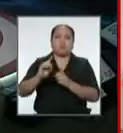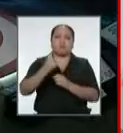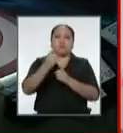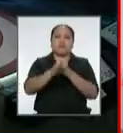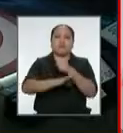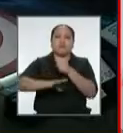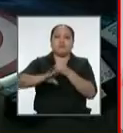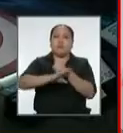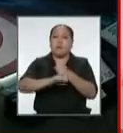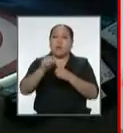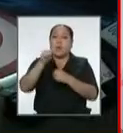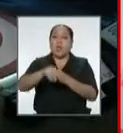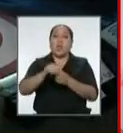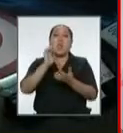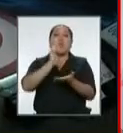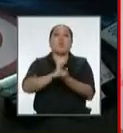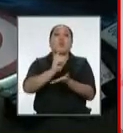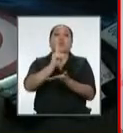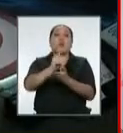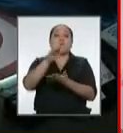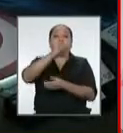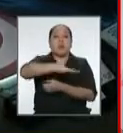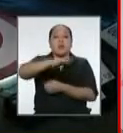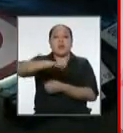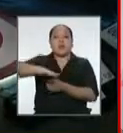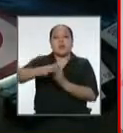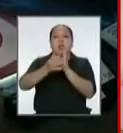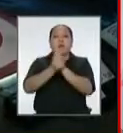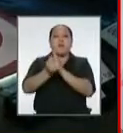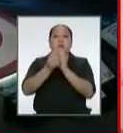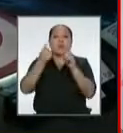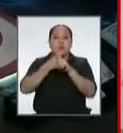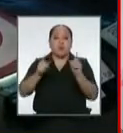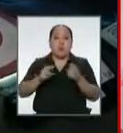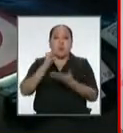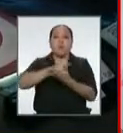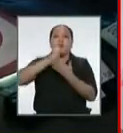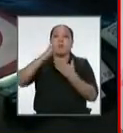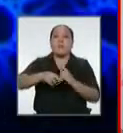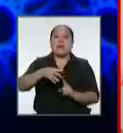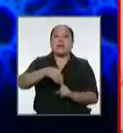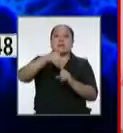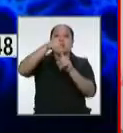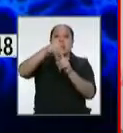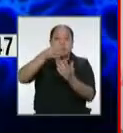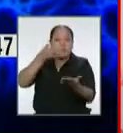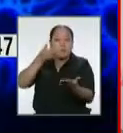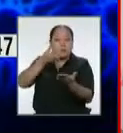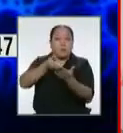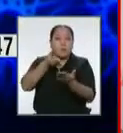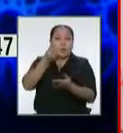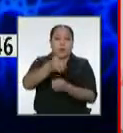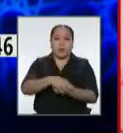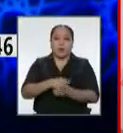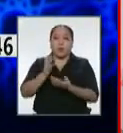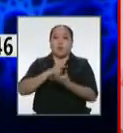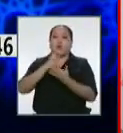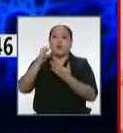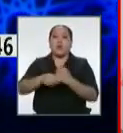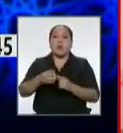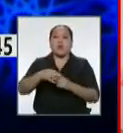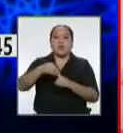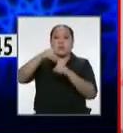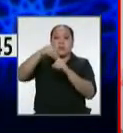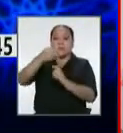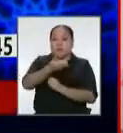Hemos visto que los candidatos que no tienen experiencia política salen a veces mal parados. A mí me parece que el señor López Aliaga, que tiene